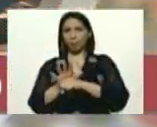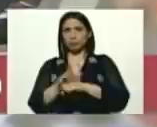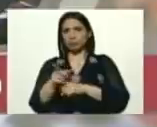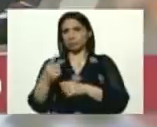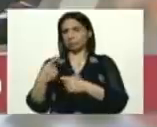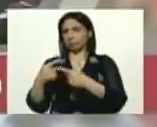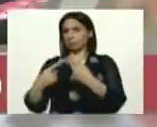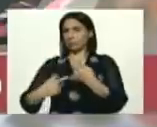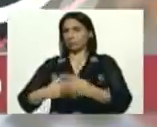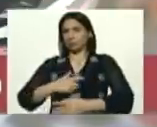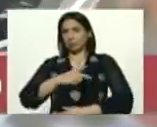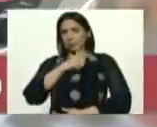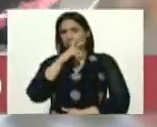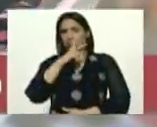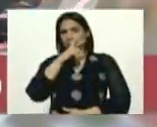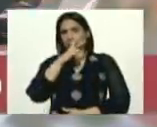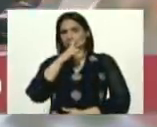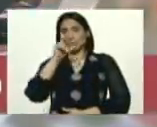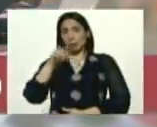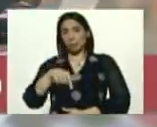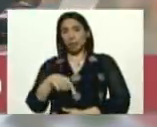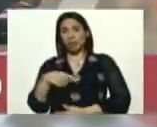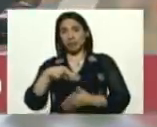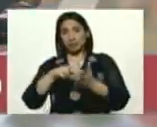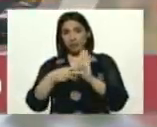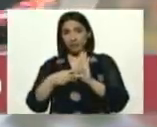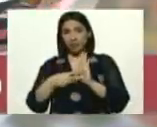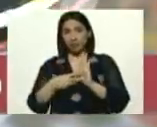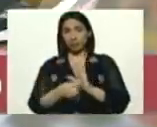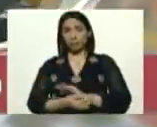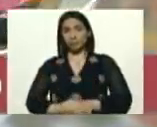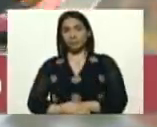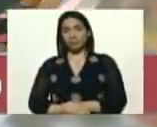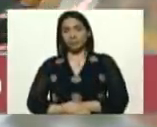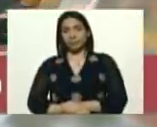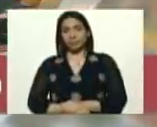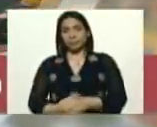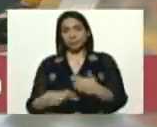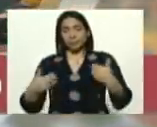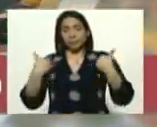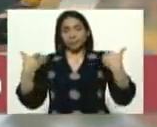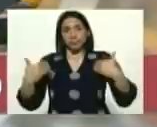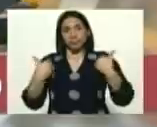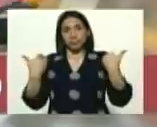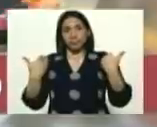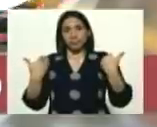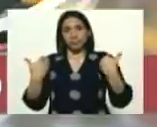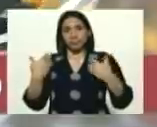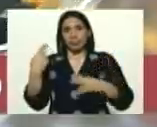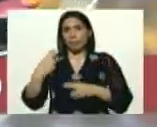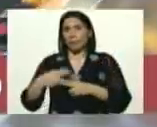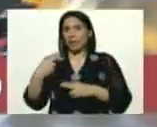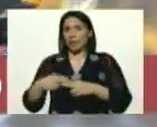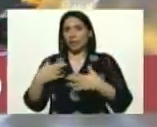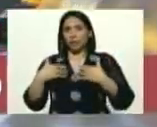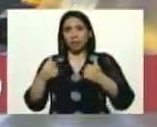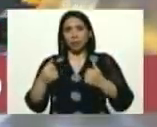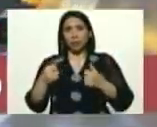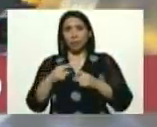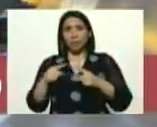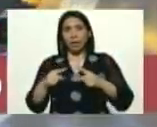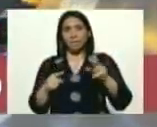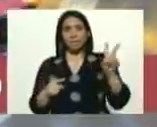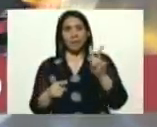cosa bárbara, pero que también representa una amenaza, un riesgo sanitario para